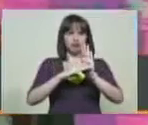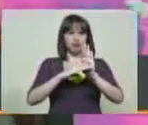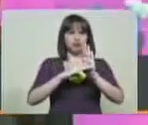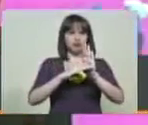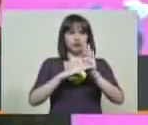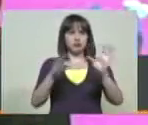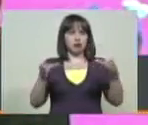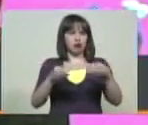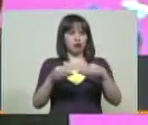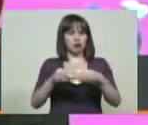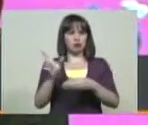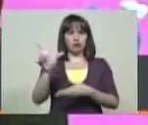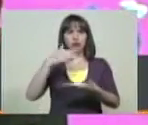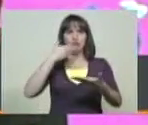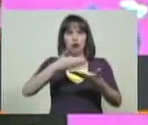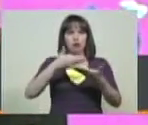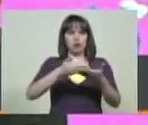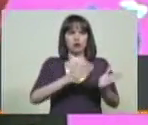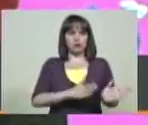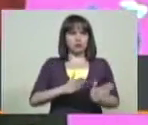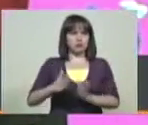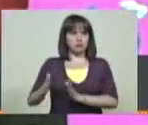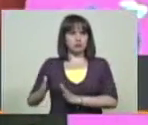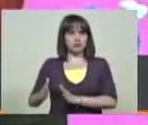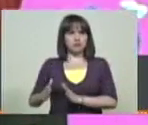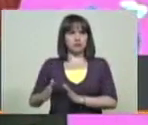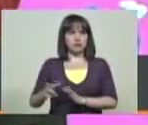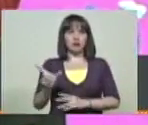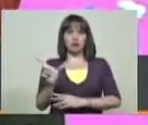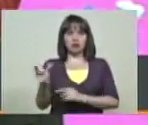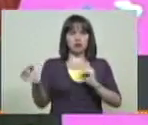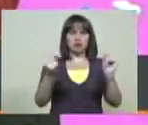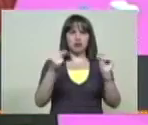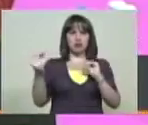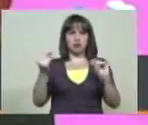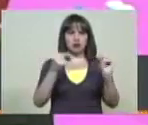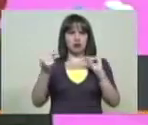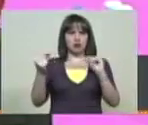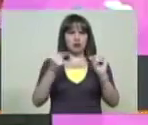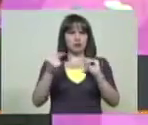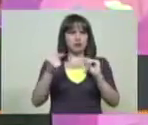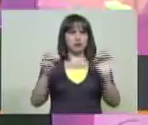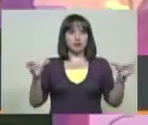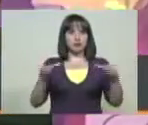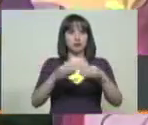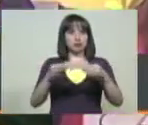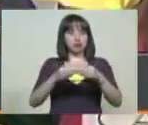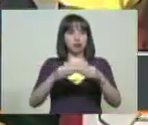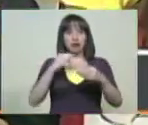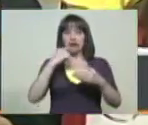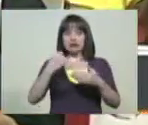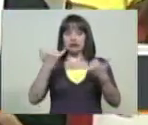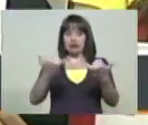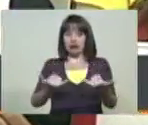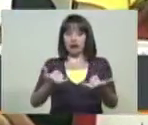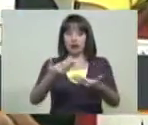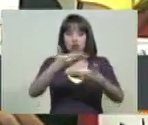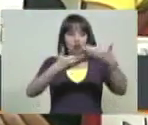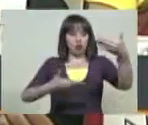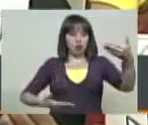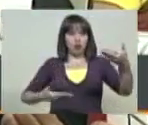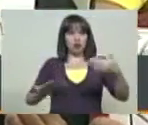partido la propuesta organizacional de nuestro partido son discutidas y se ha llegado en documentos para eliminar